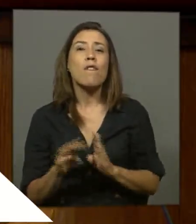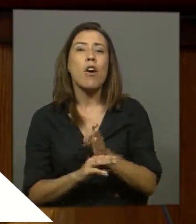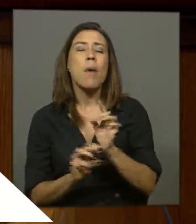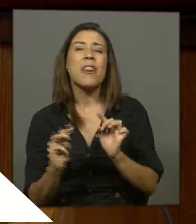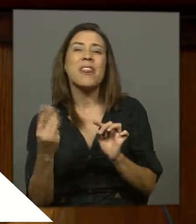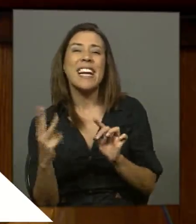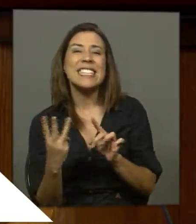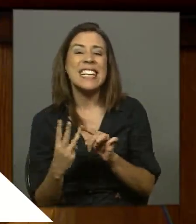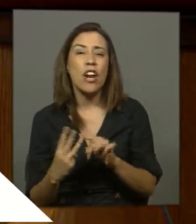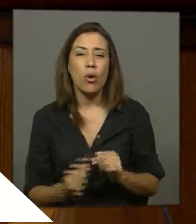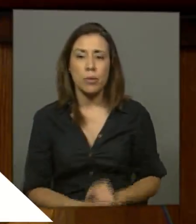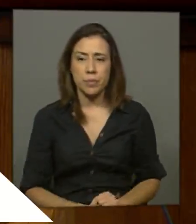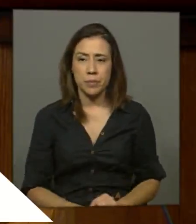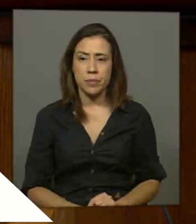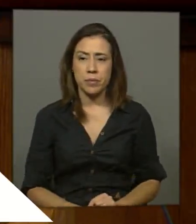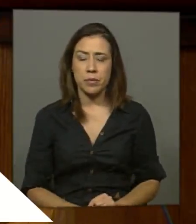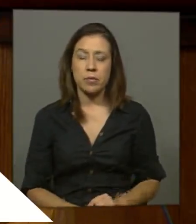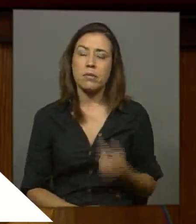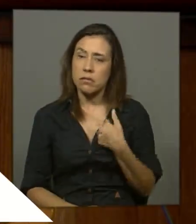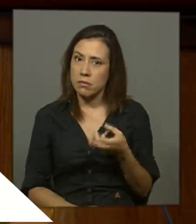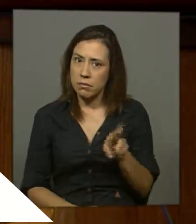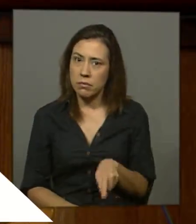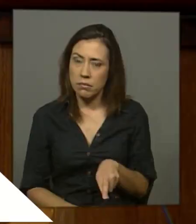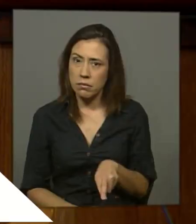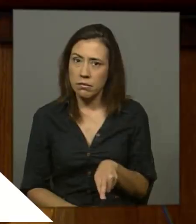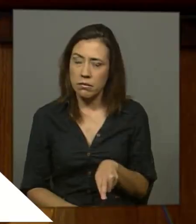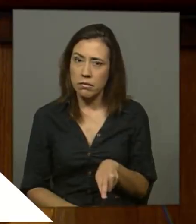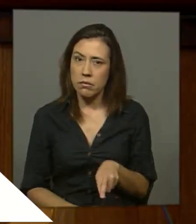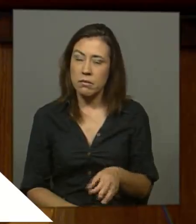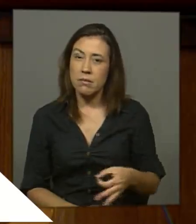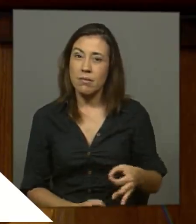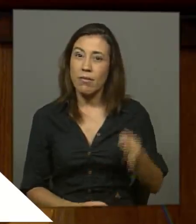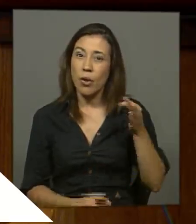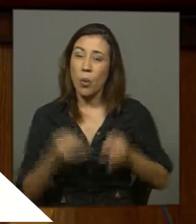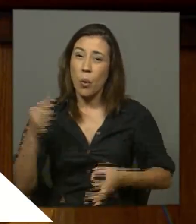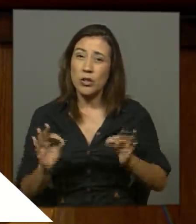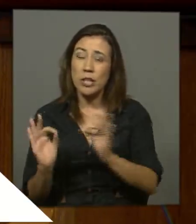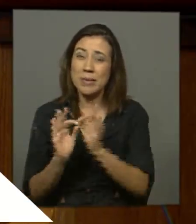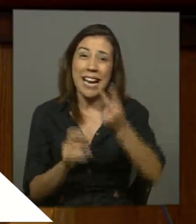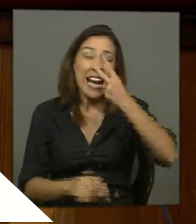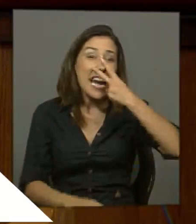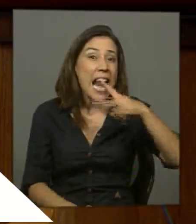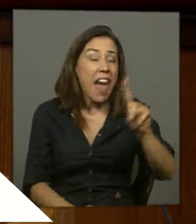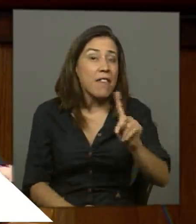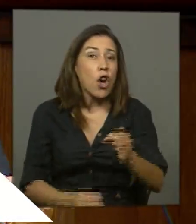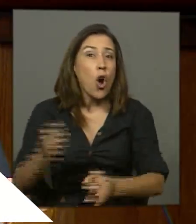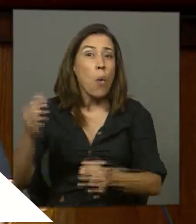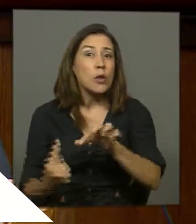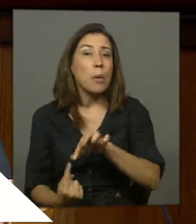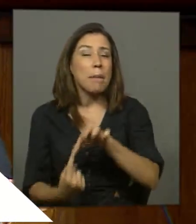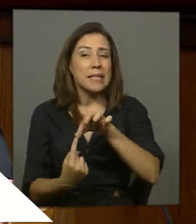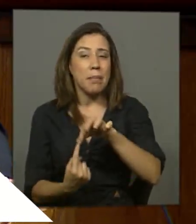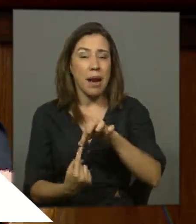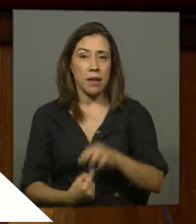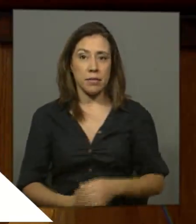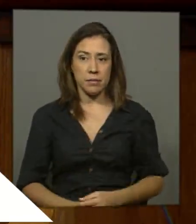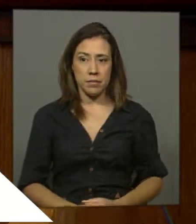tercero y vuelva a insistir en una audiencia específica que nada tiene que ver con el juicio